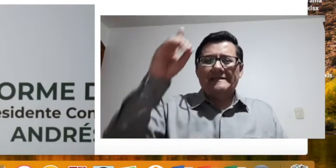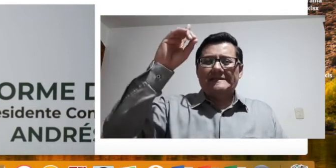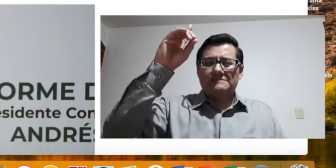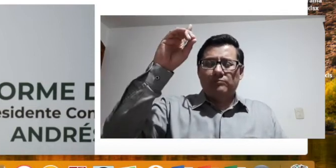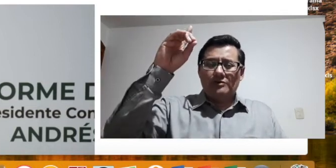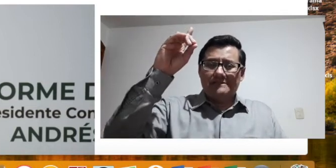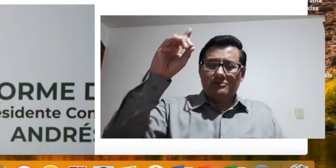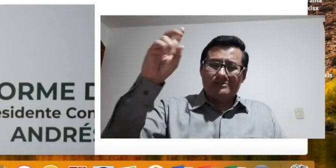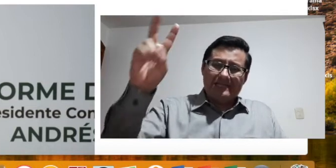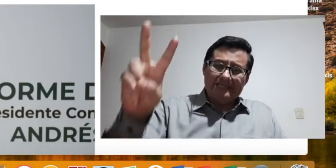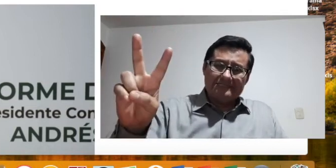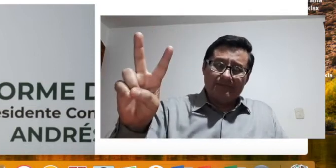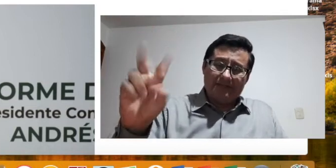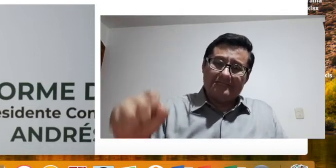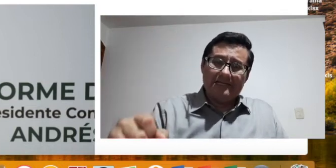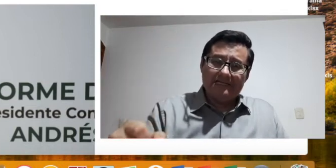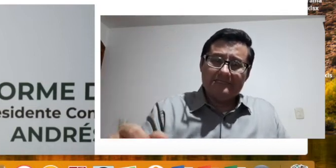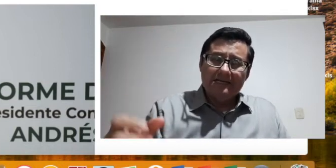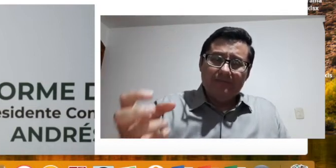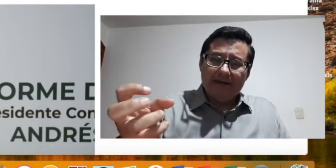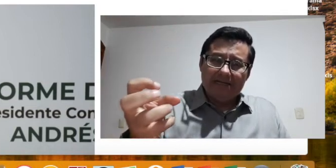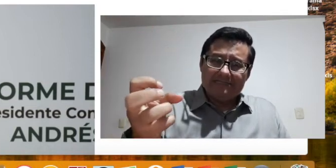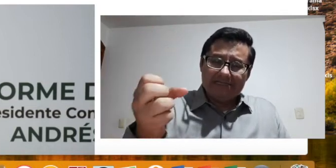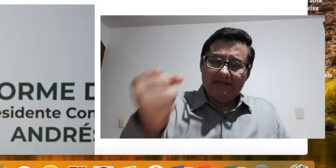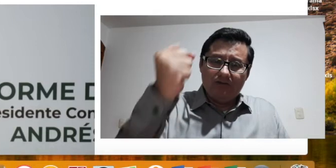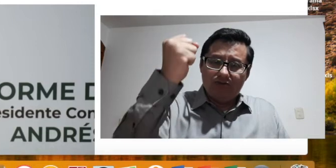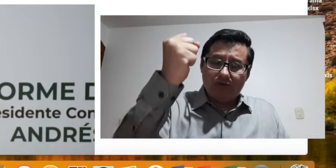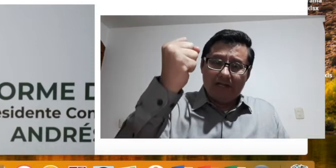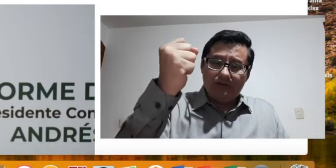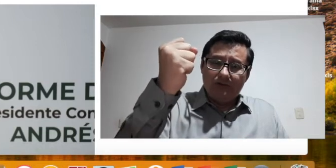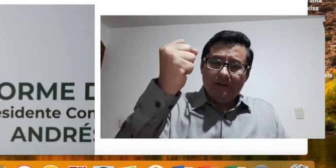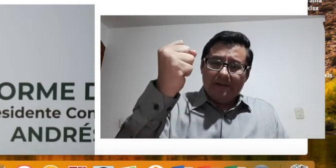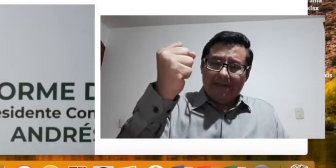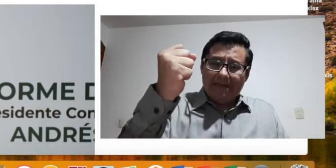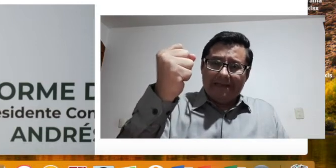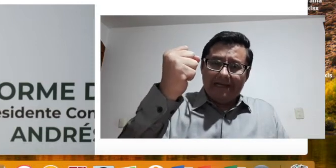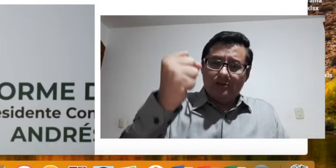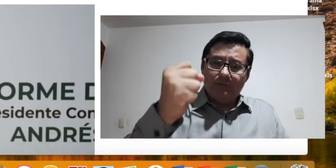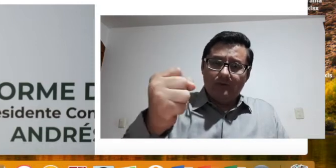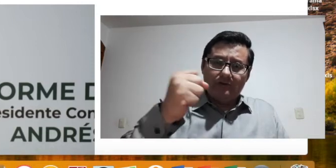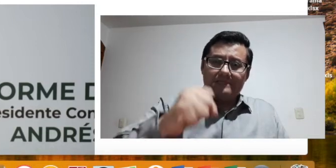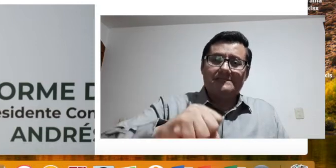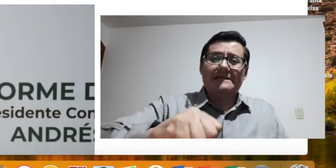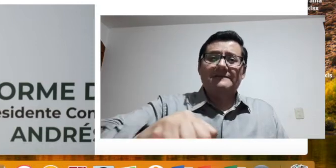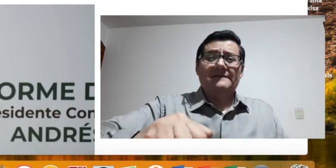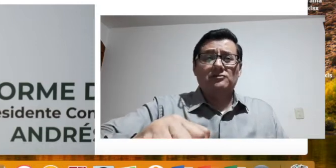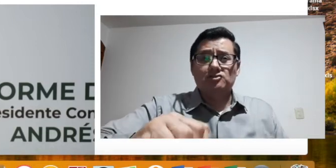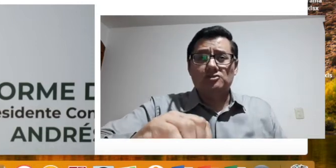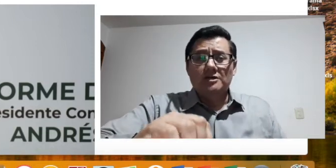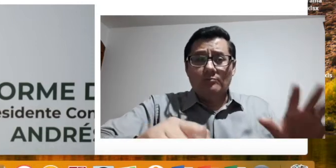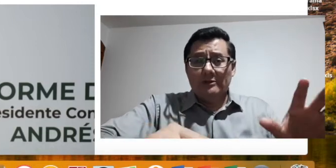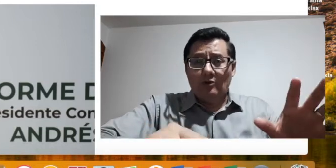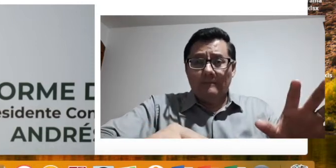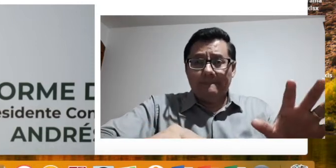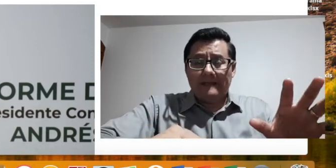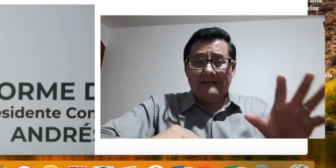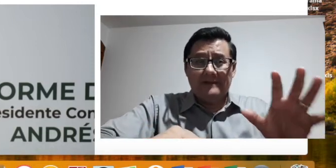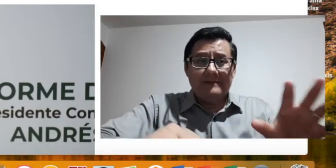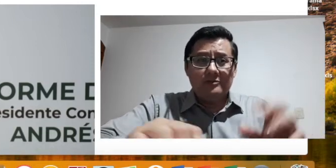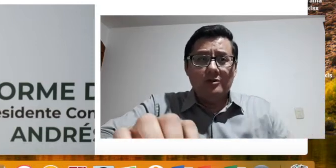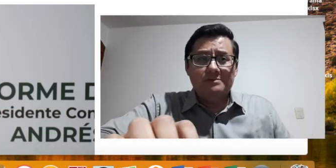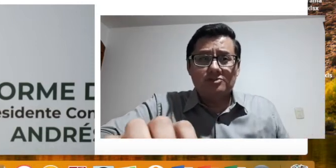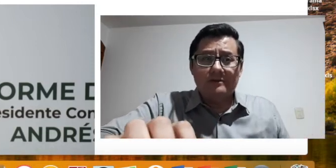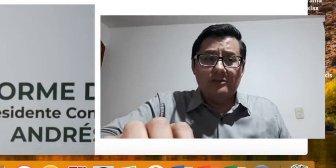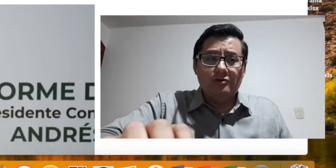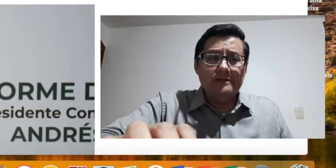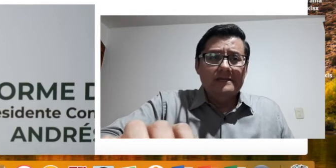algunos líderes políticos y líderes empresariales para seguir controlando el erario público y hacer grandes negocios. Bueno, Andrés